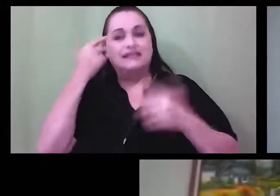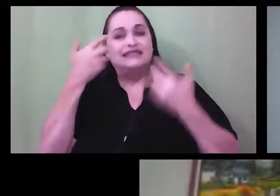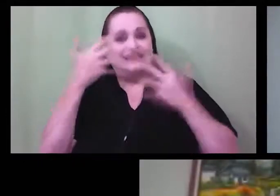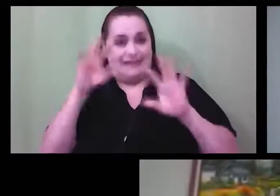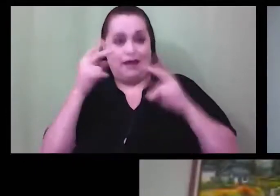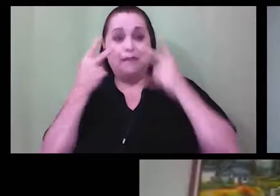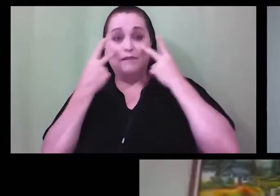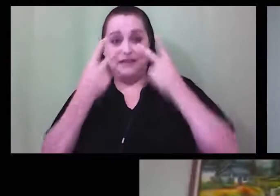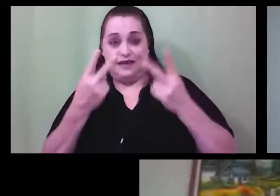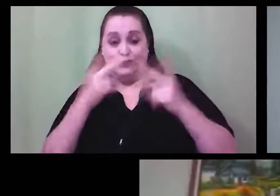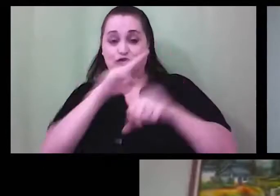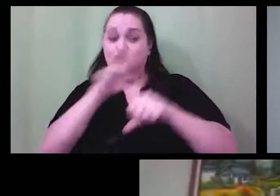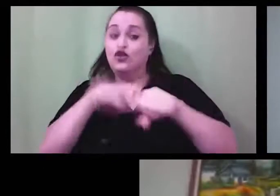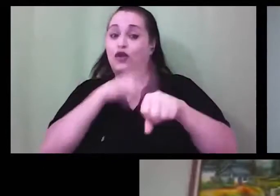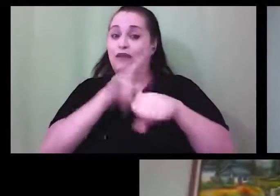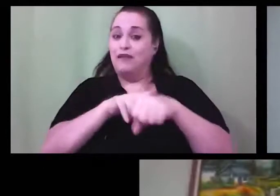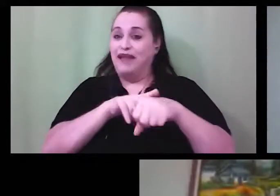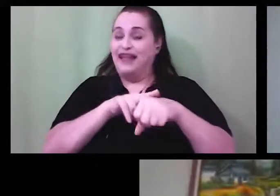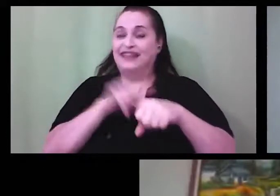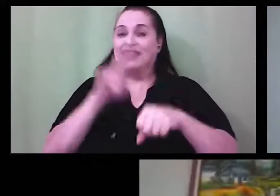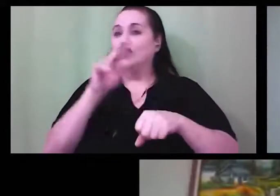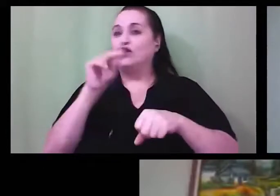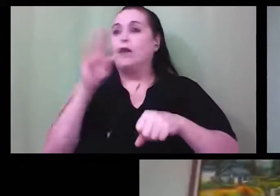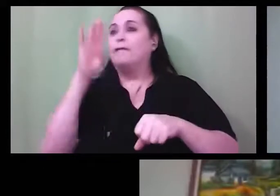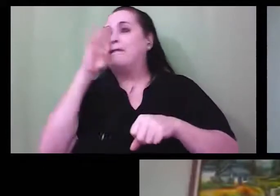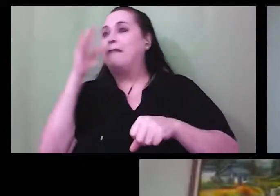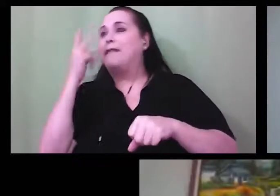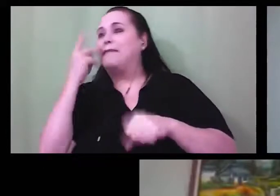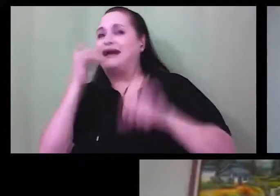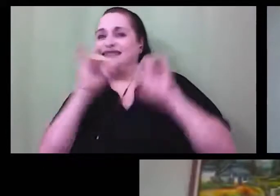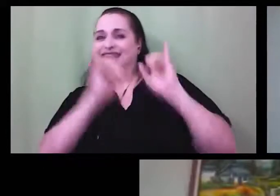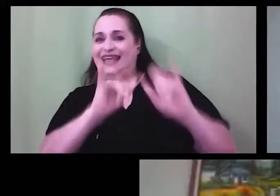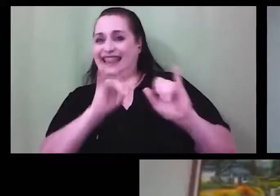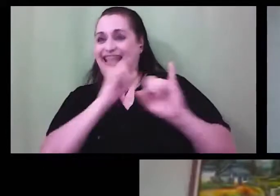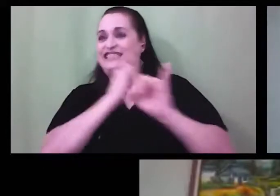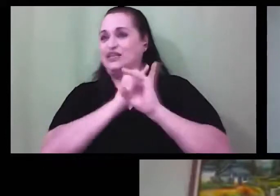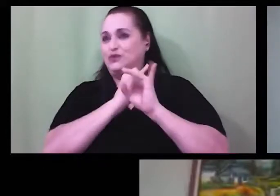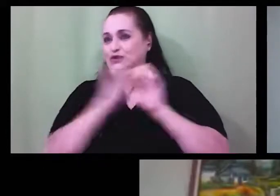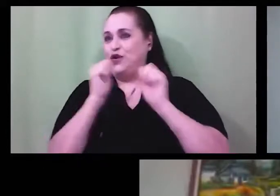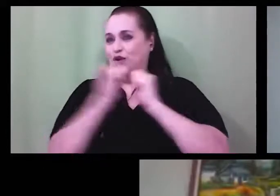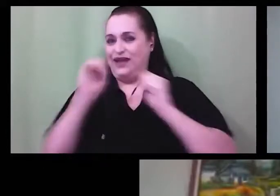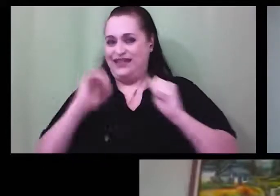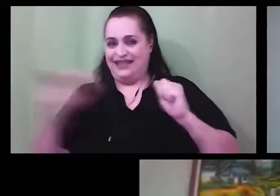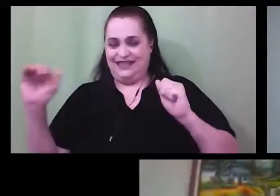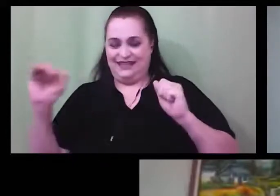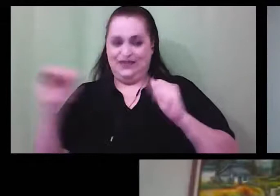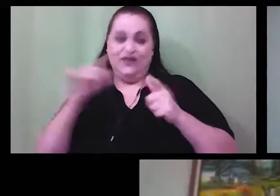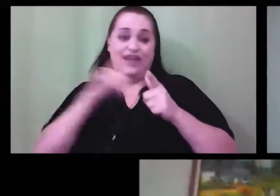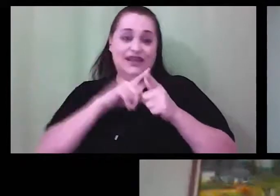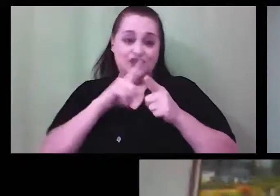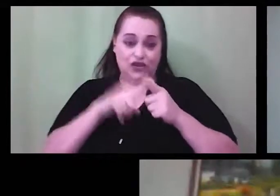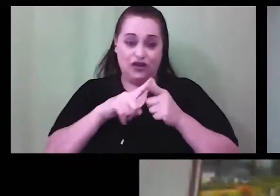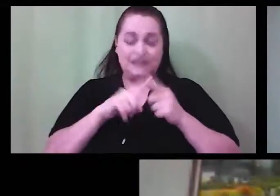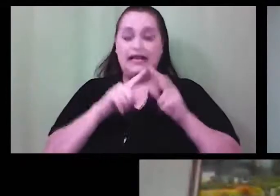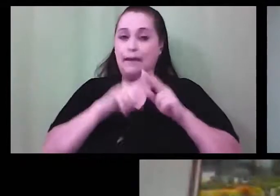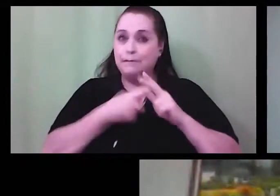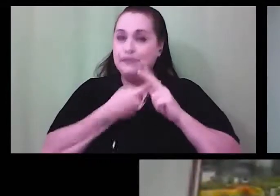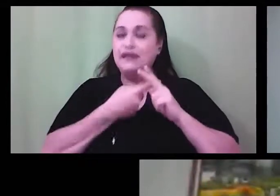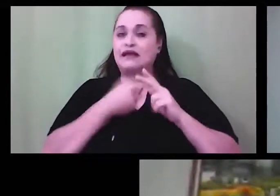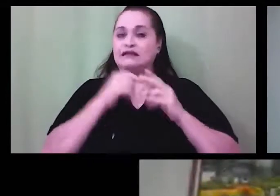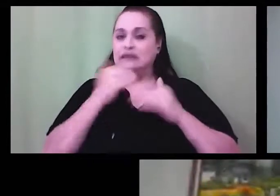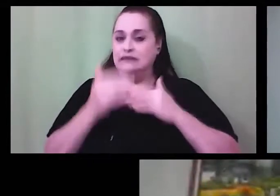que usualmente no es común ver que el papá o la mamá esté en la institución con el chico, ¿verdad? Entonces, empiezan